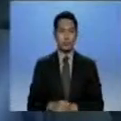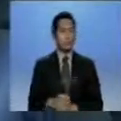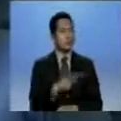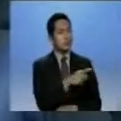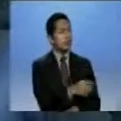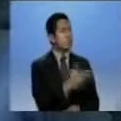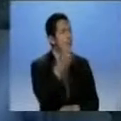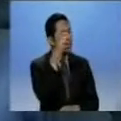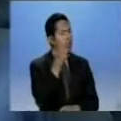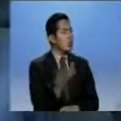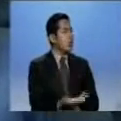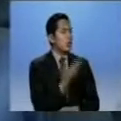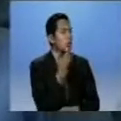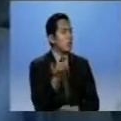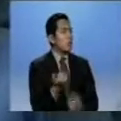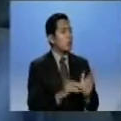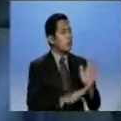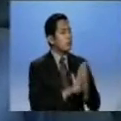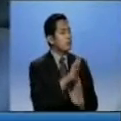hospital?